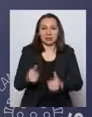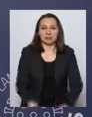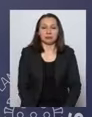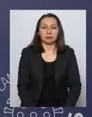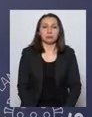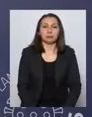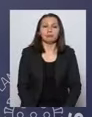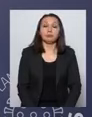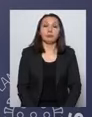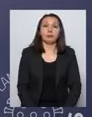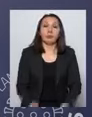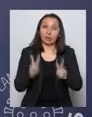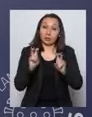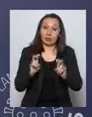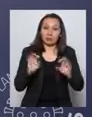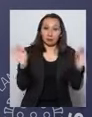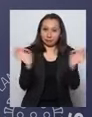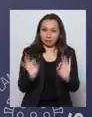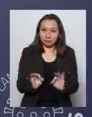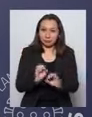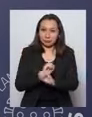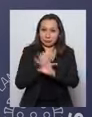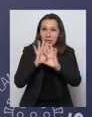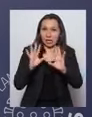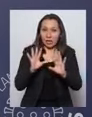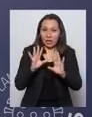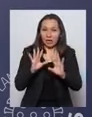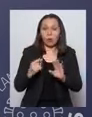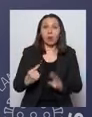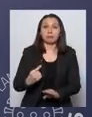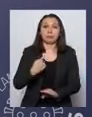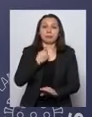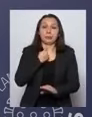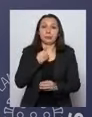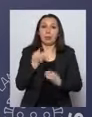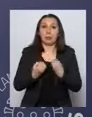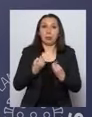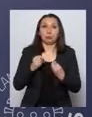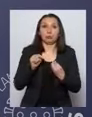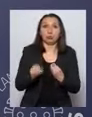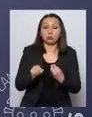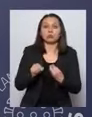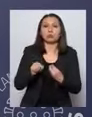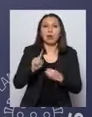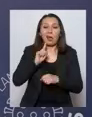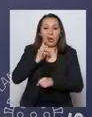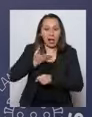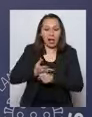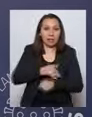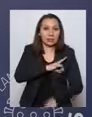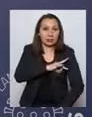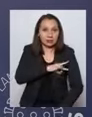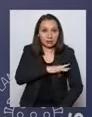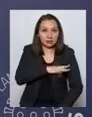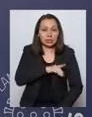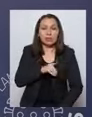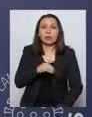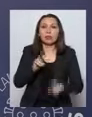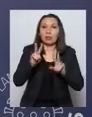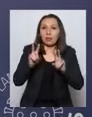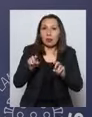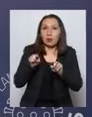a manera de ilustración de la afectación que tenemos en nuestro país por